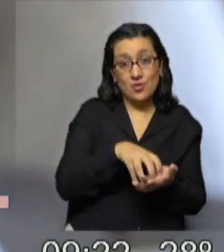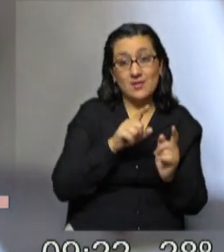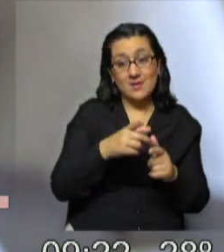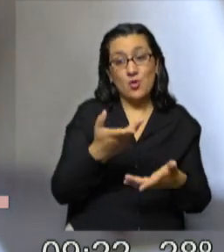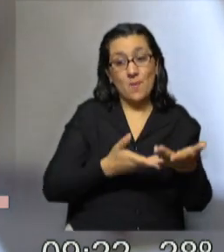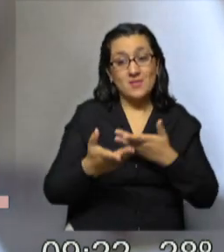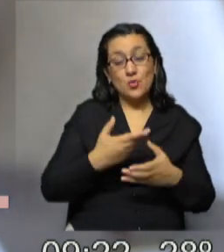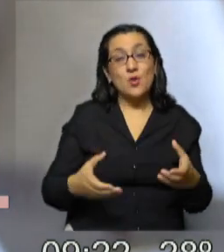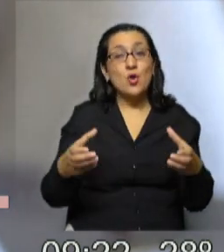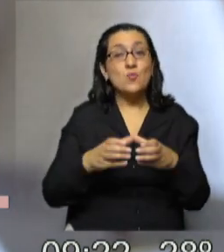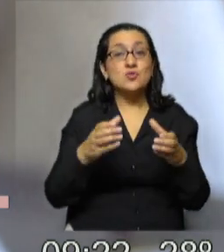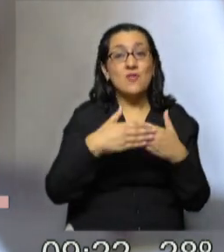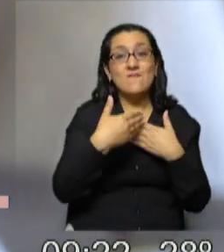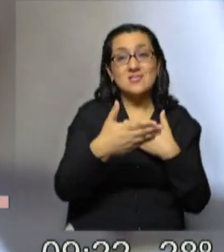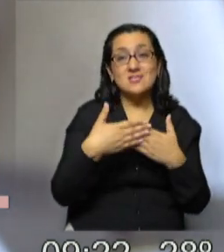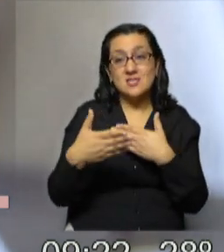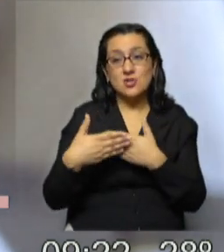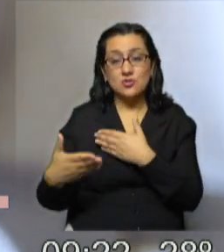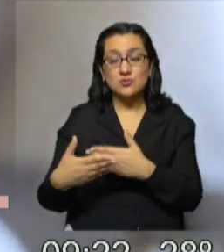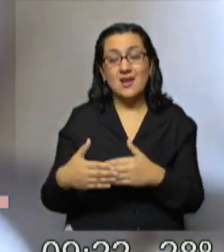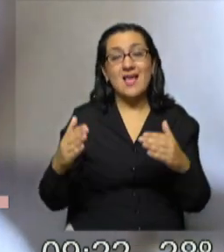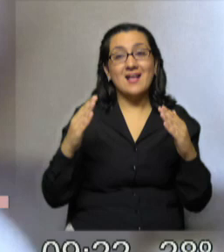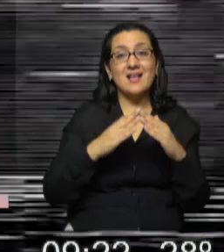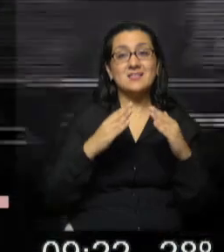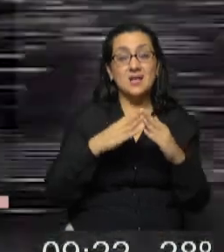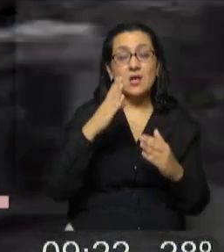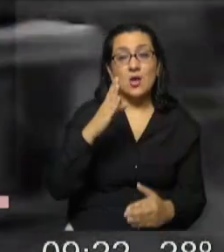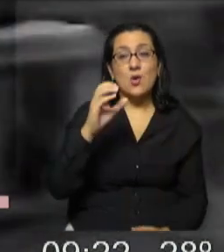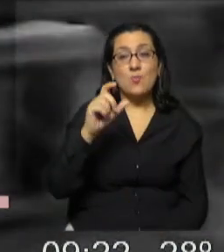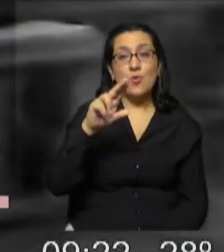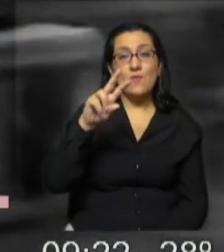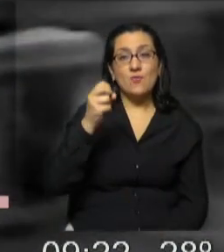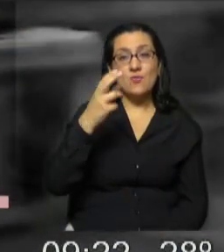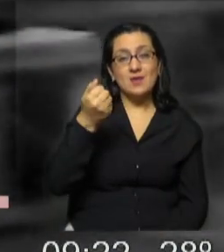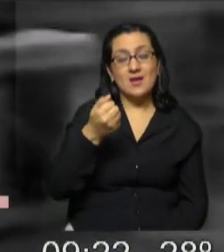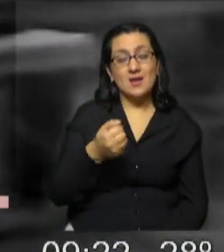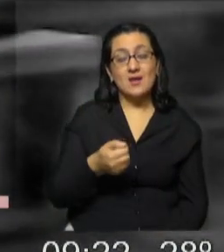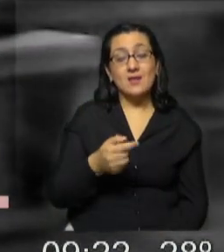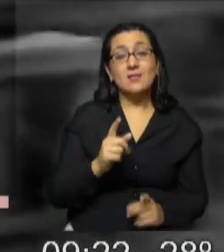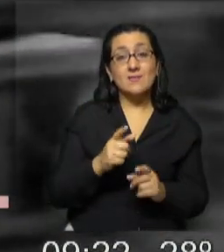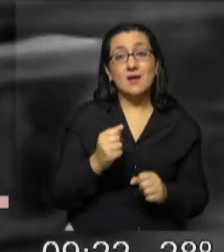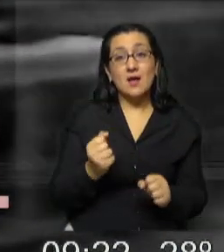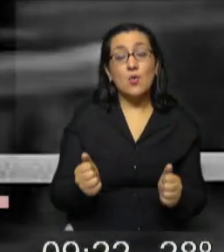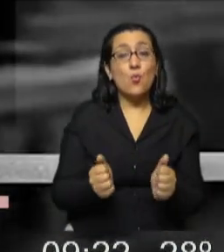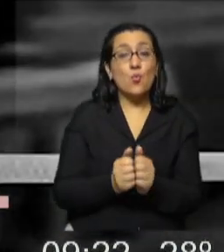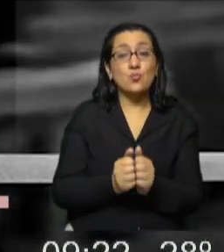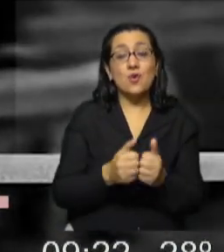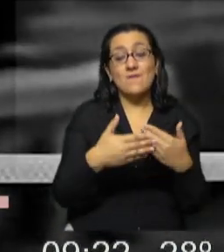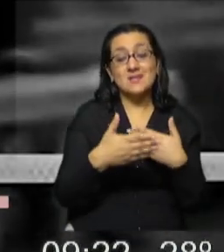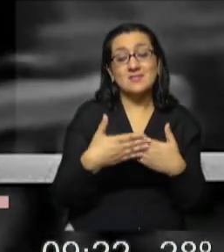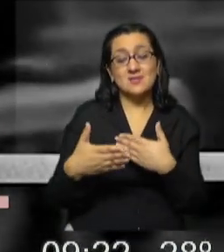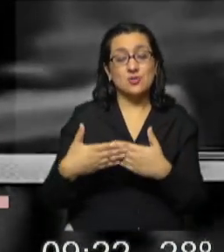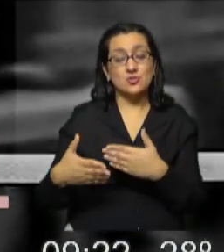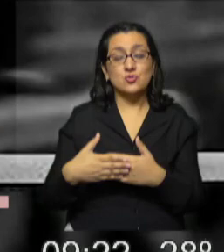compartida con una comisión de vecinos. La Casa de la Pólvora tiene un proceso de cogestión con los vecinos. Así que bueno, de eso se trata,